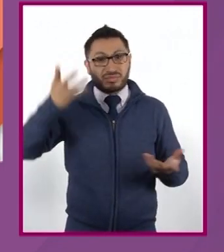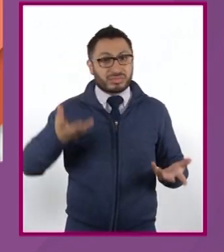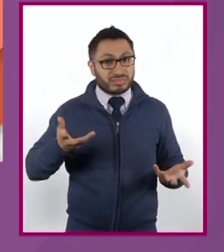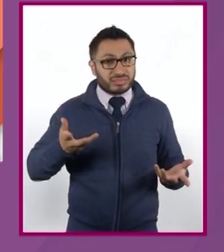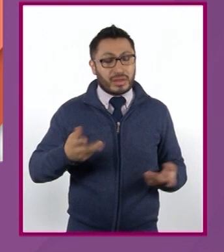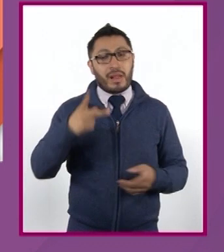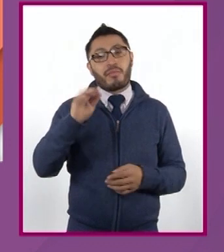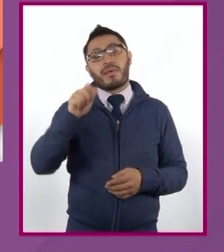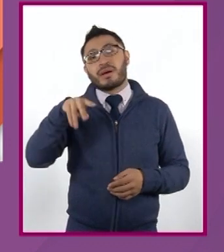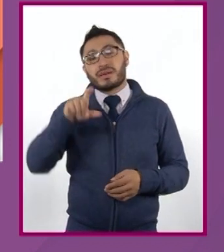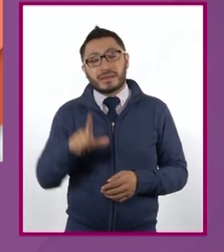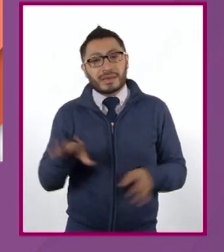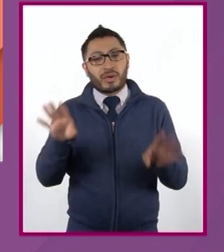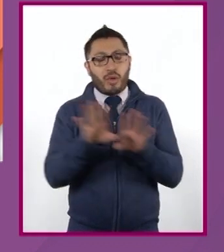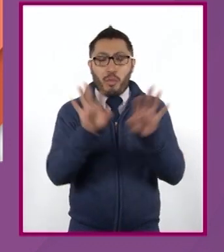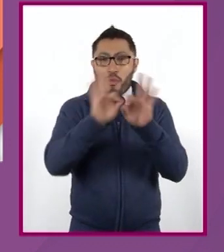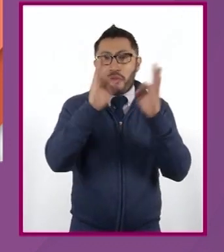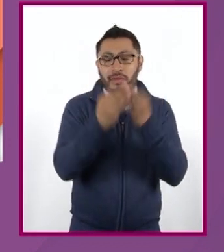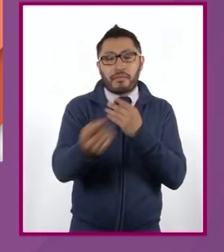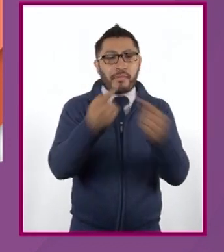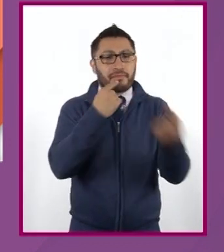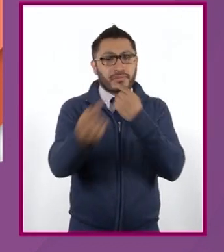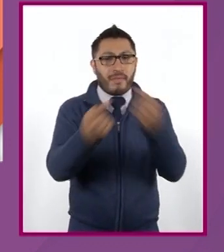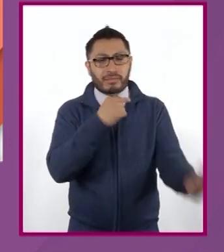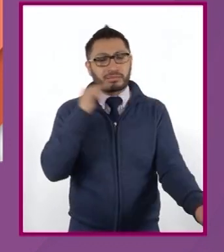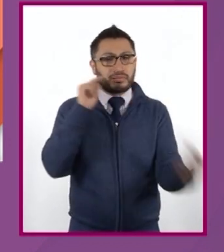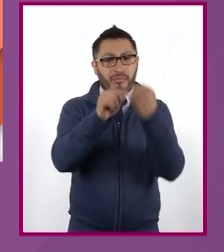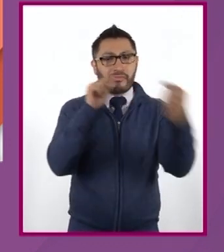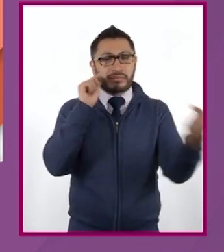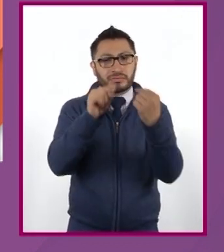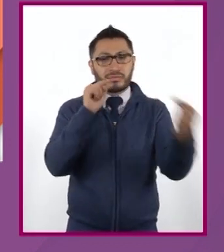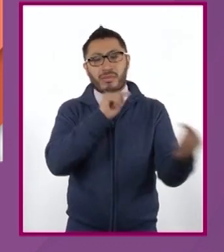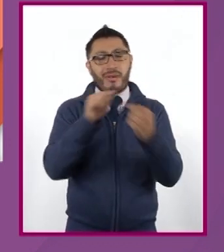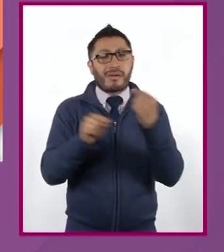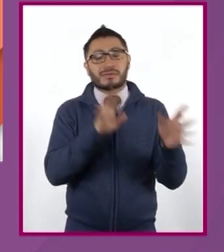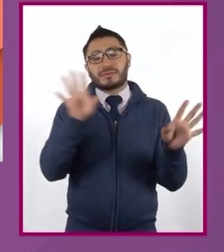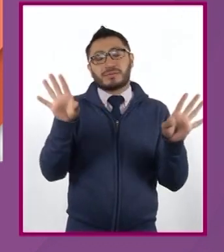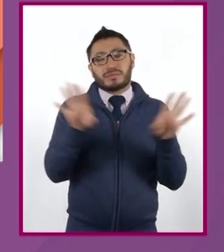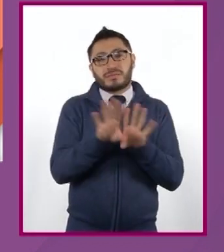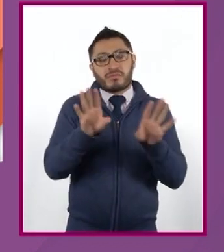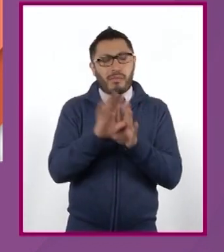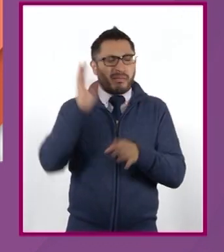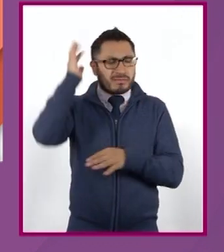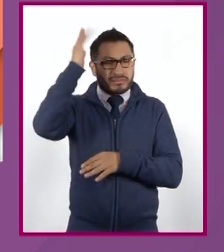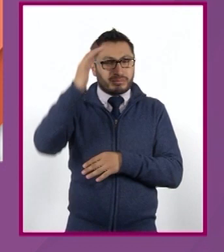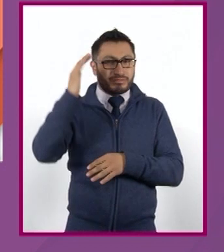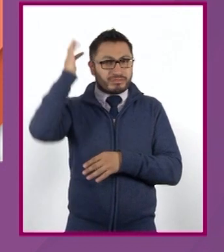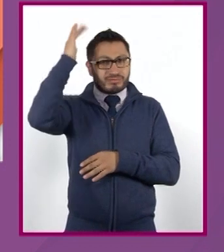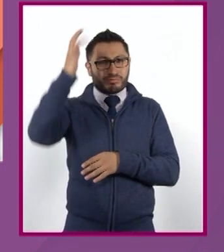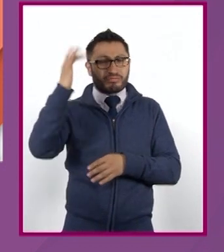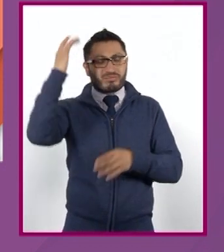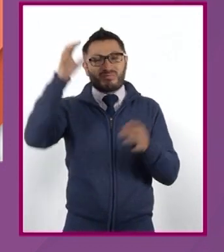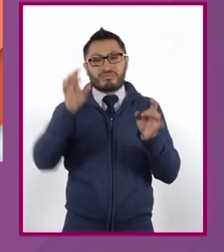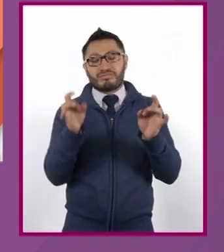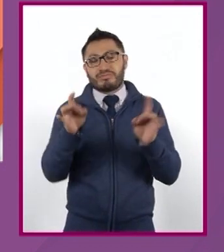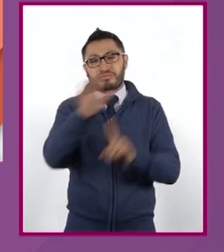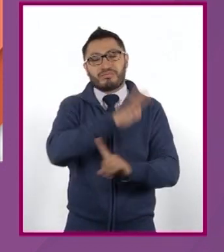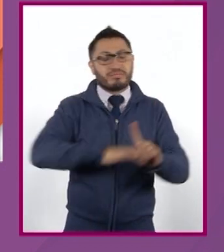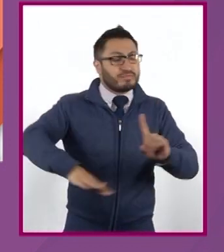Un panel es una forma de discusión que se distingue por el análisis colectivo de una